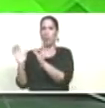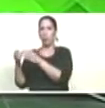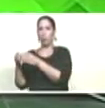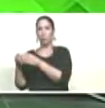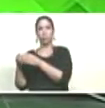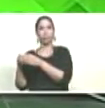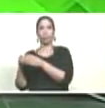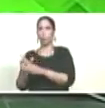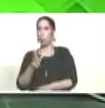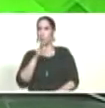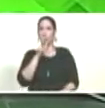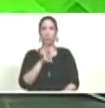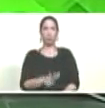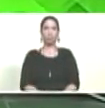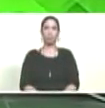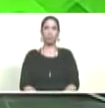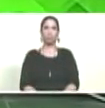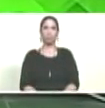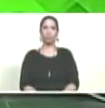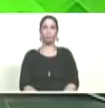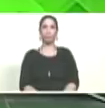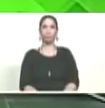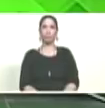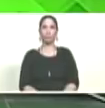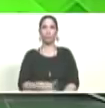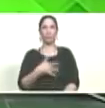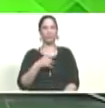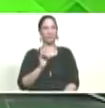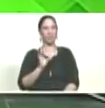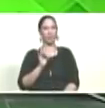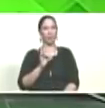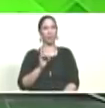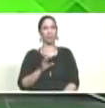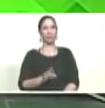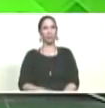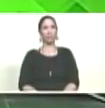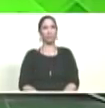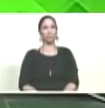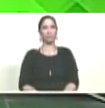Lamentable, mire, muy lamentable. Me duele aquí, mira, por aquí me duele.